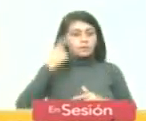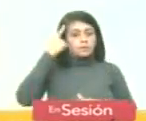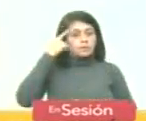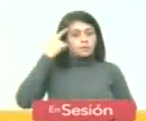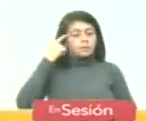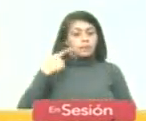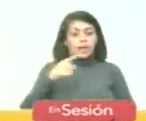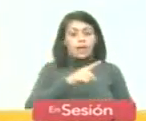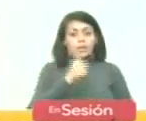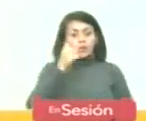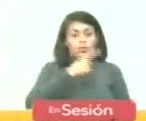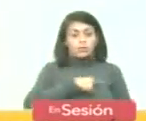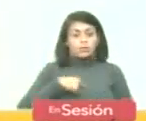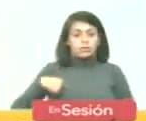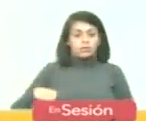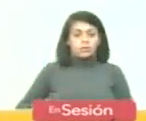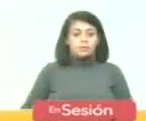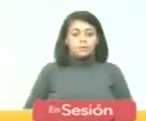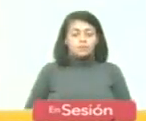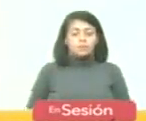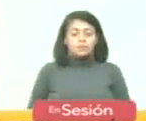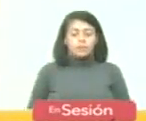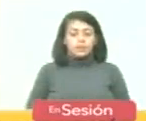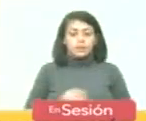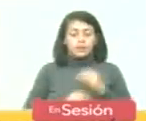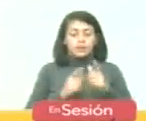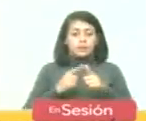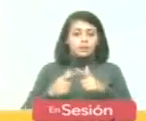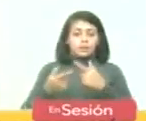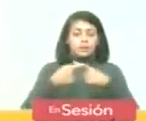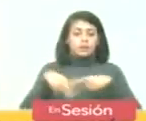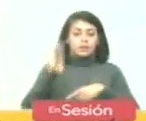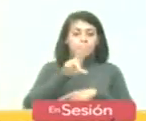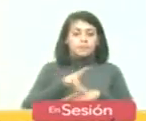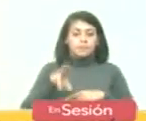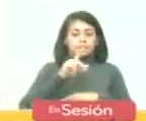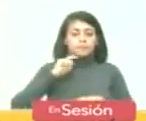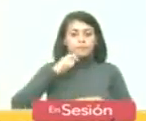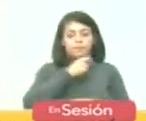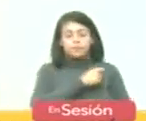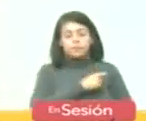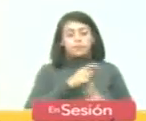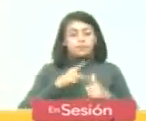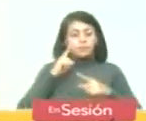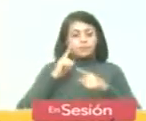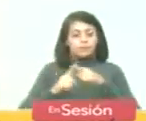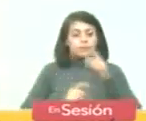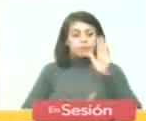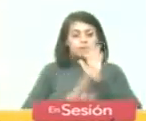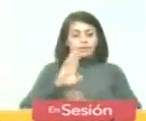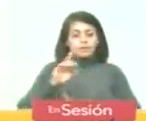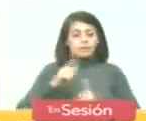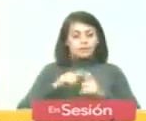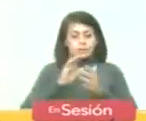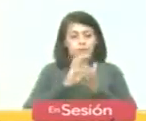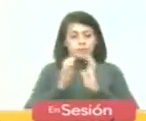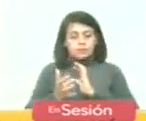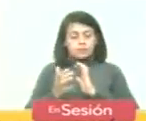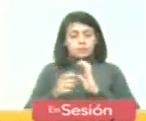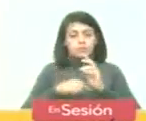la existencia de una sola China, quiere usar a Taiwán como un enclave para el desarrollo de su